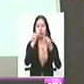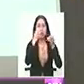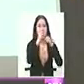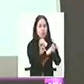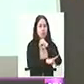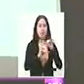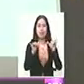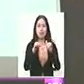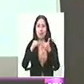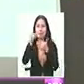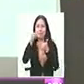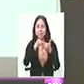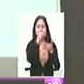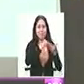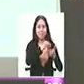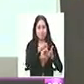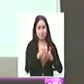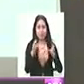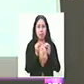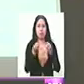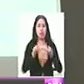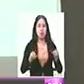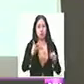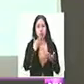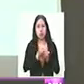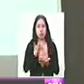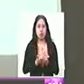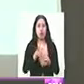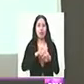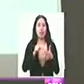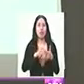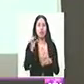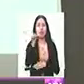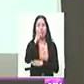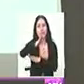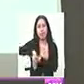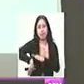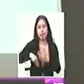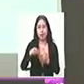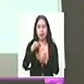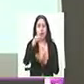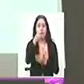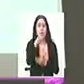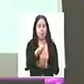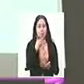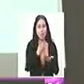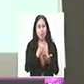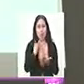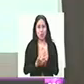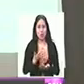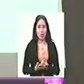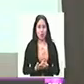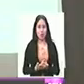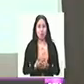permanente con lo comprometido con el país. De esa manera,